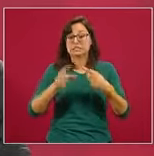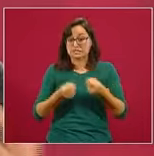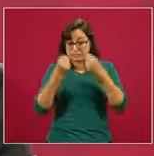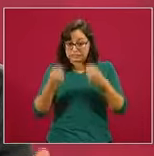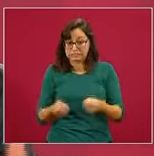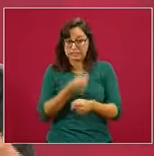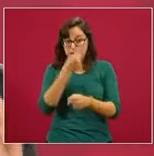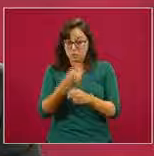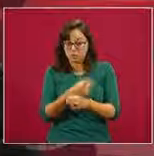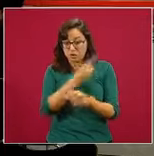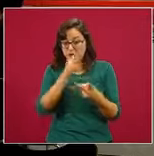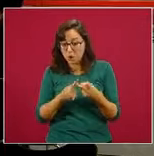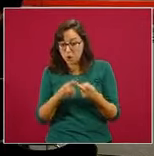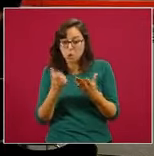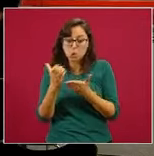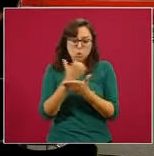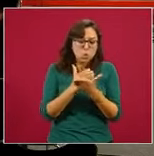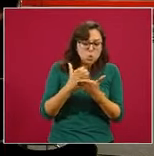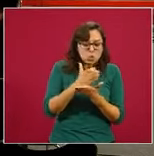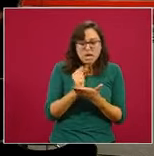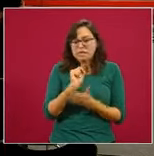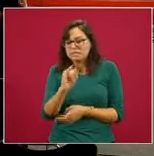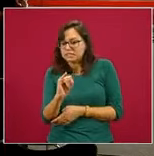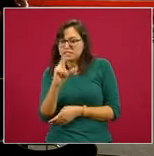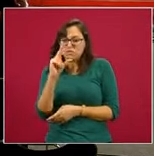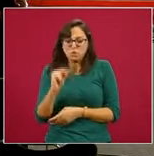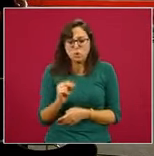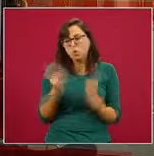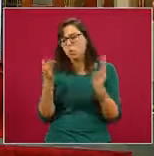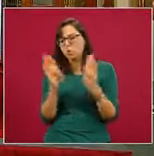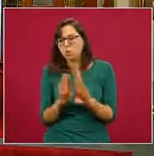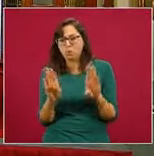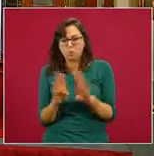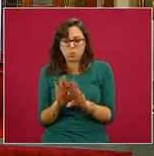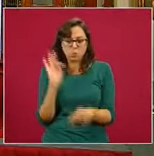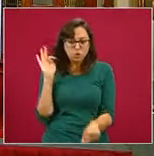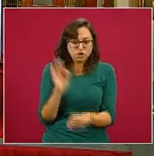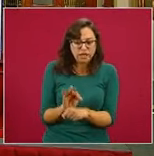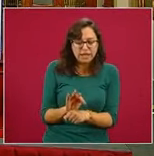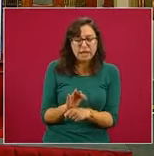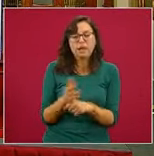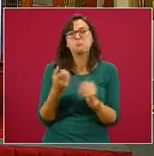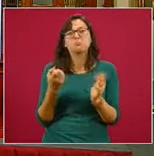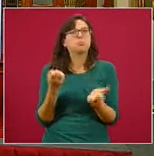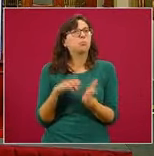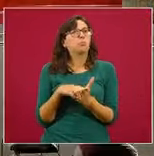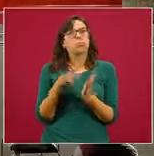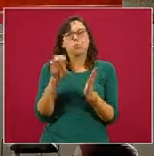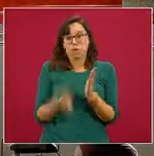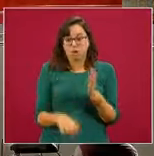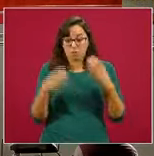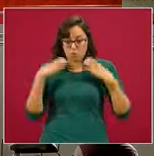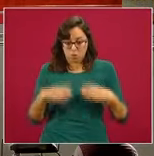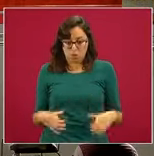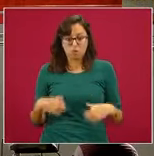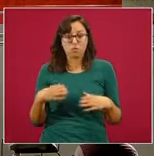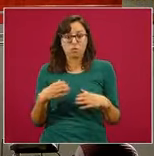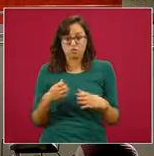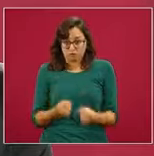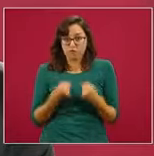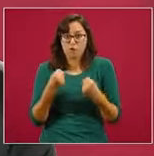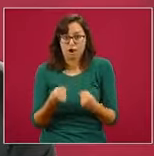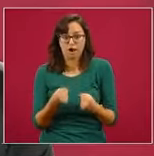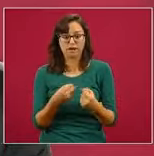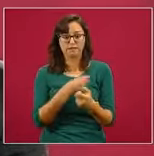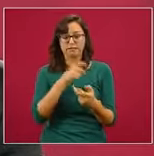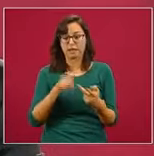también eficacia, ya con indicadores más cercanos a la protección directa, por ejemplo, la generación de anticuerpos, la respuesta